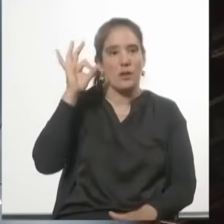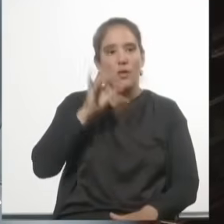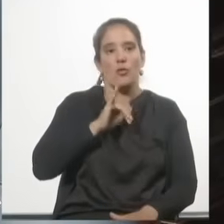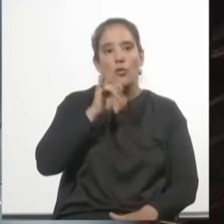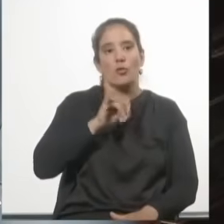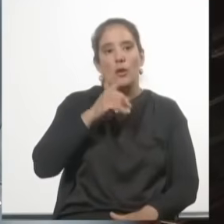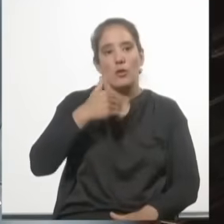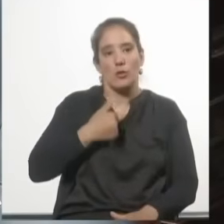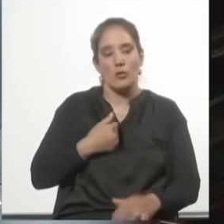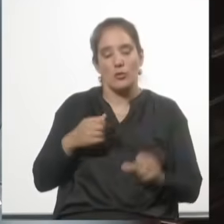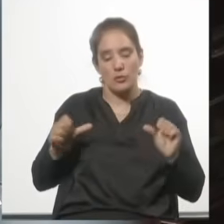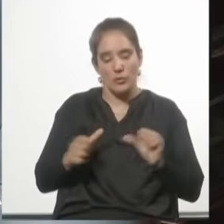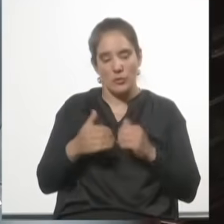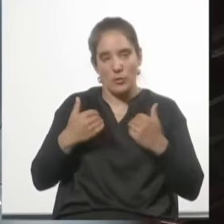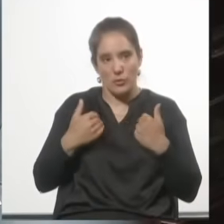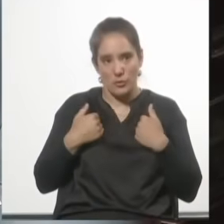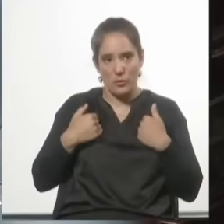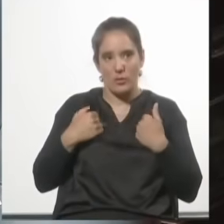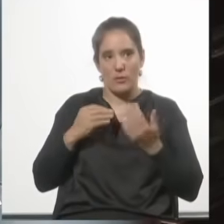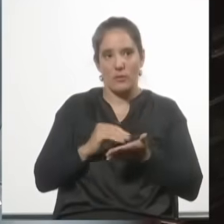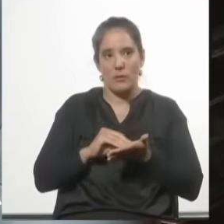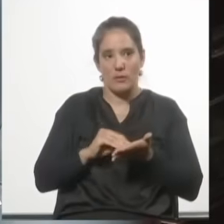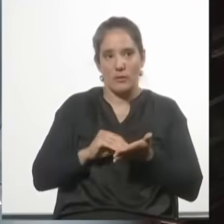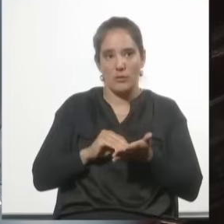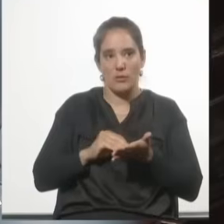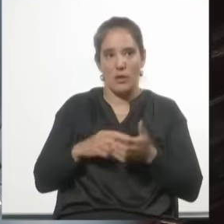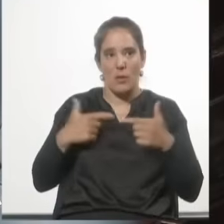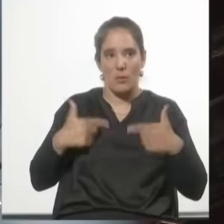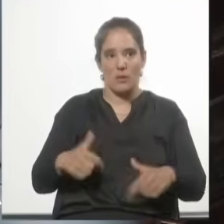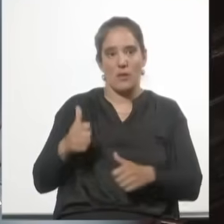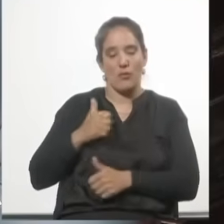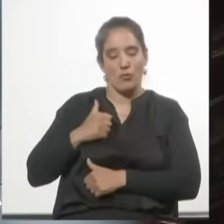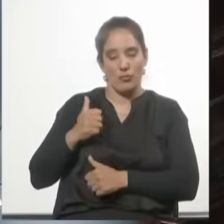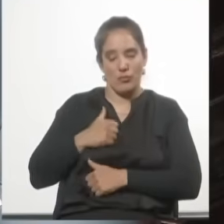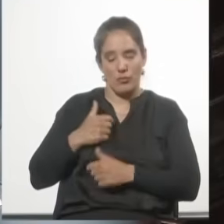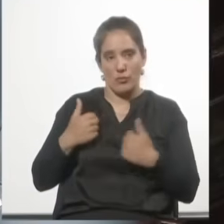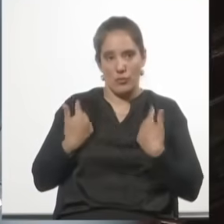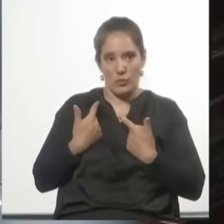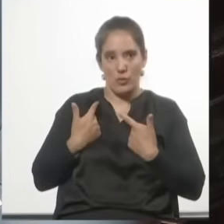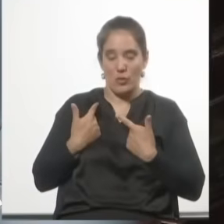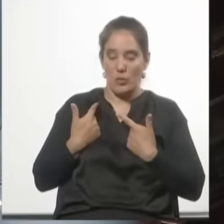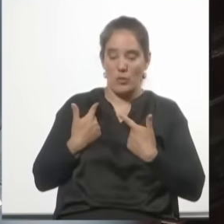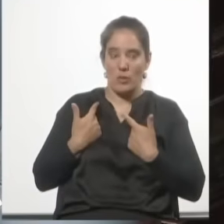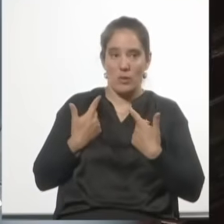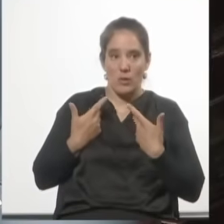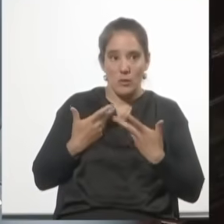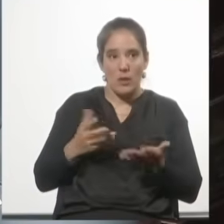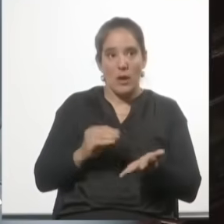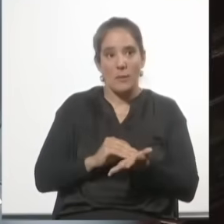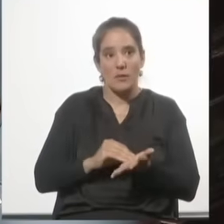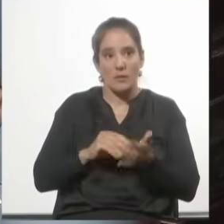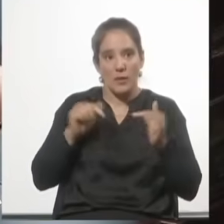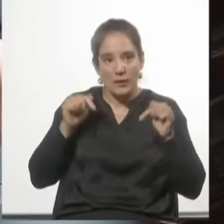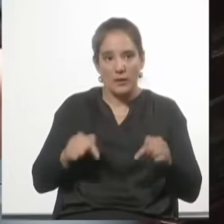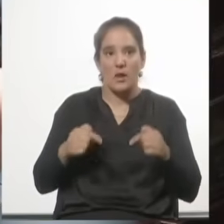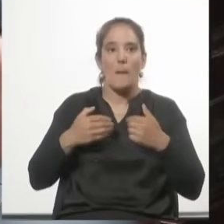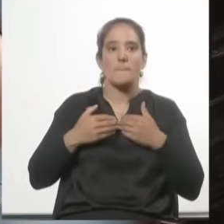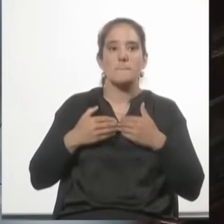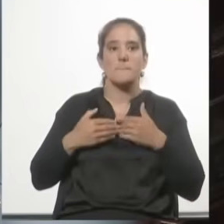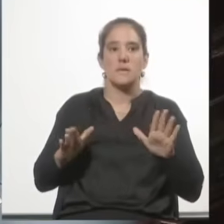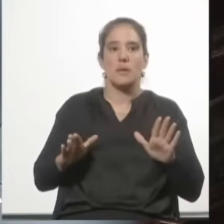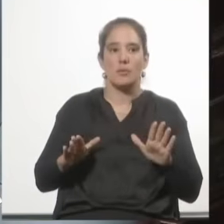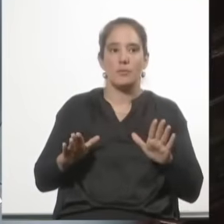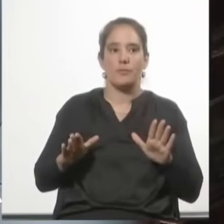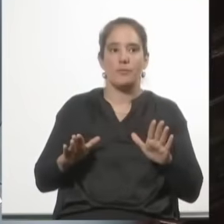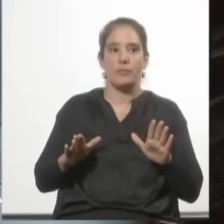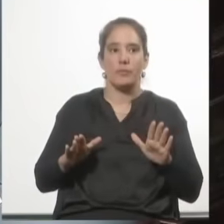respecto a nuestra propia gestión ante el Ministerio de Defensa Nacional, llevada a cabo durante la presente administración, iniciada, y lo voy a